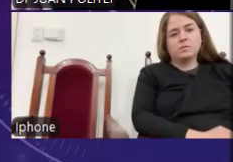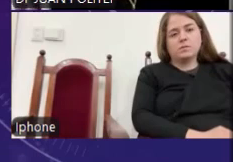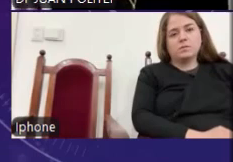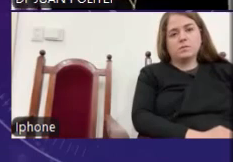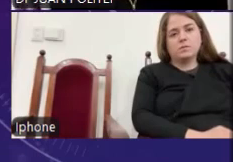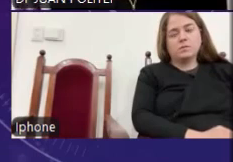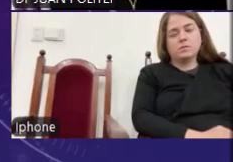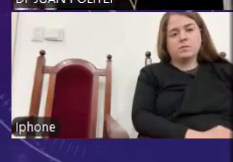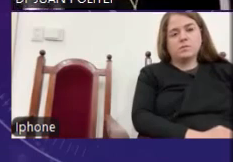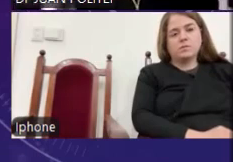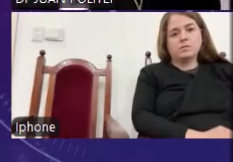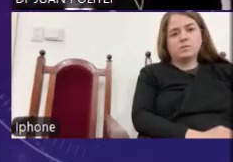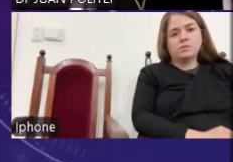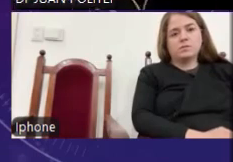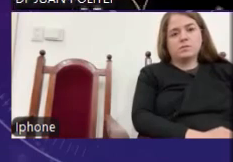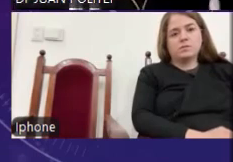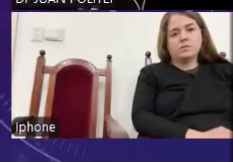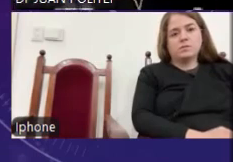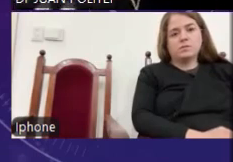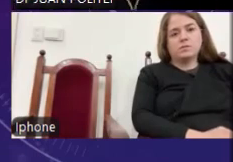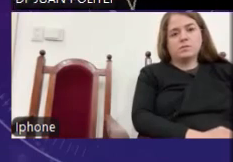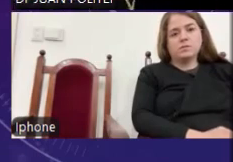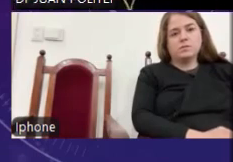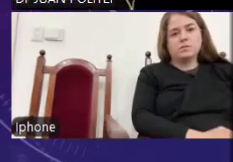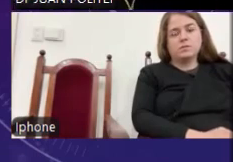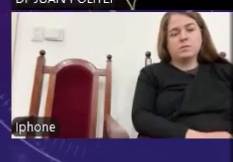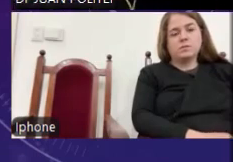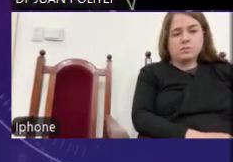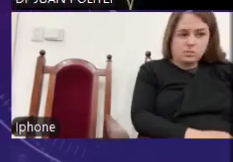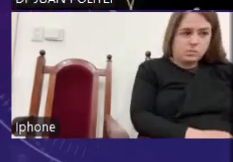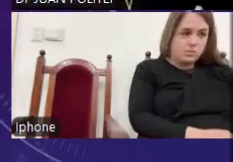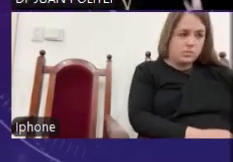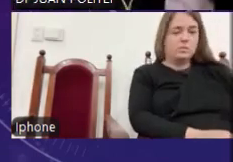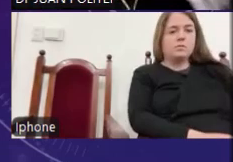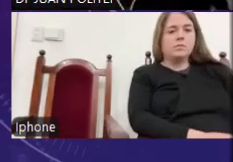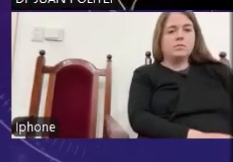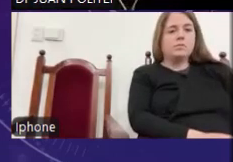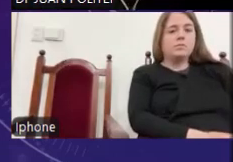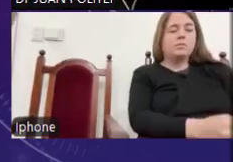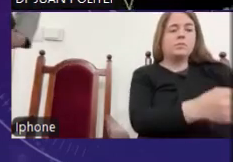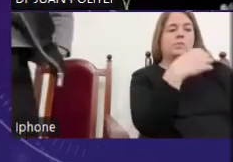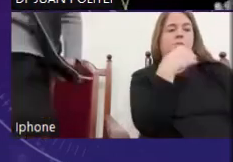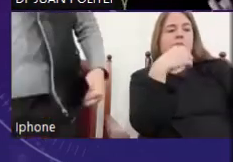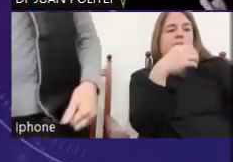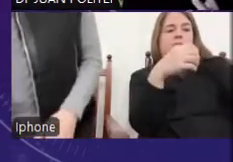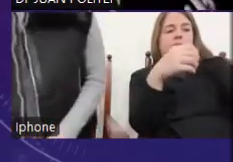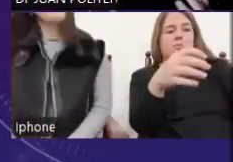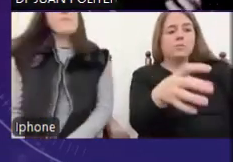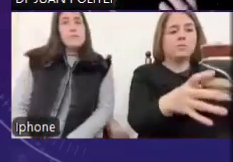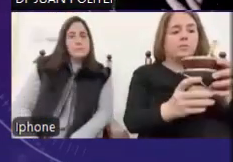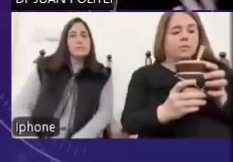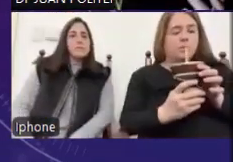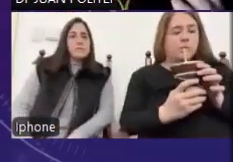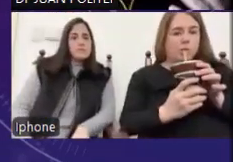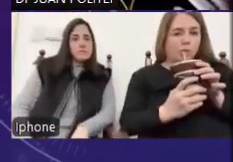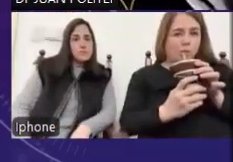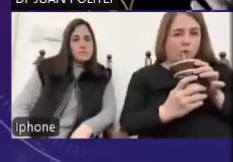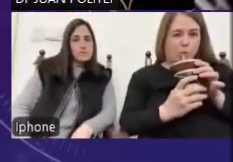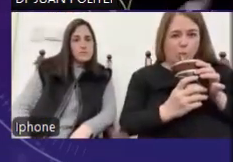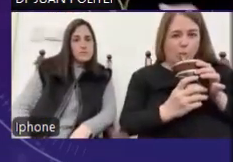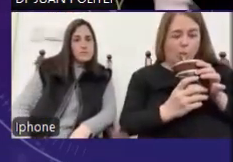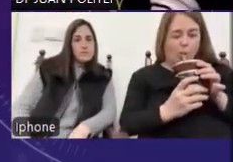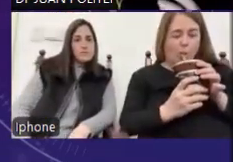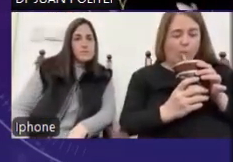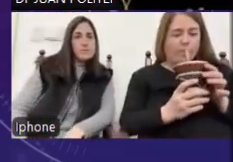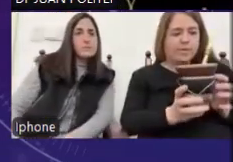Biblia, que nos dice cuándo hay que tratar a un paciente. Esas guías hay muchas, las guías que más le estamos dando